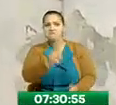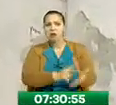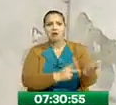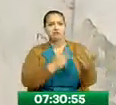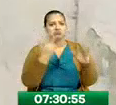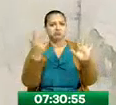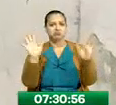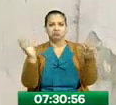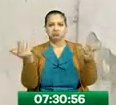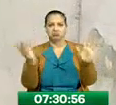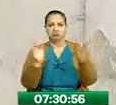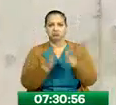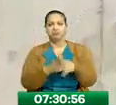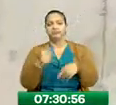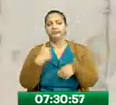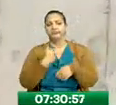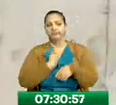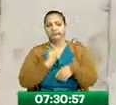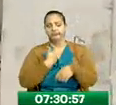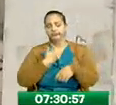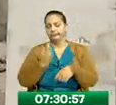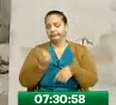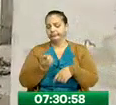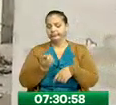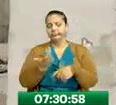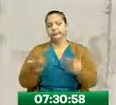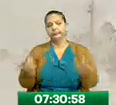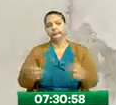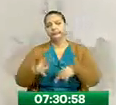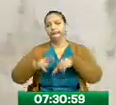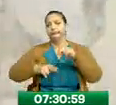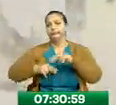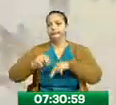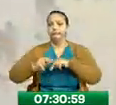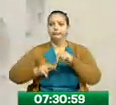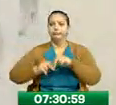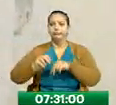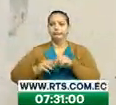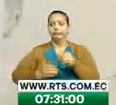lo que él tiene que gastar para levantar nuevamente este tramo de la pared.